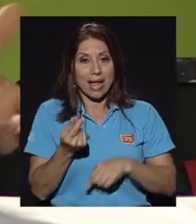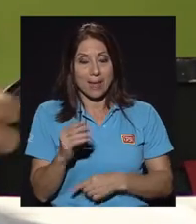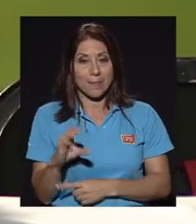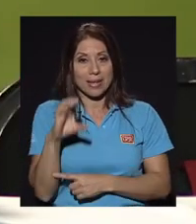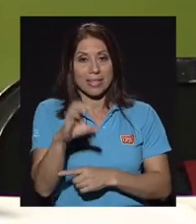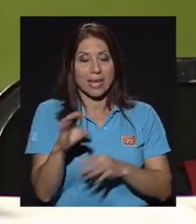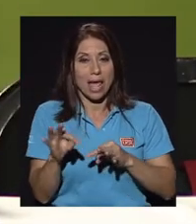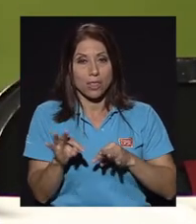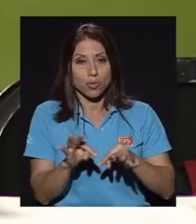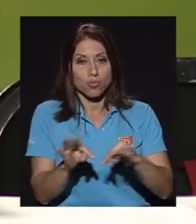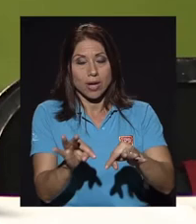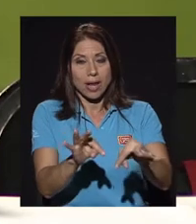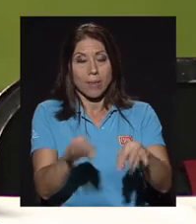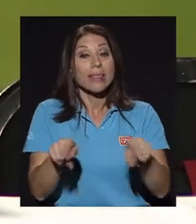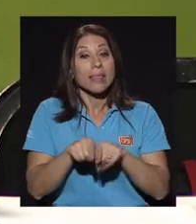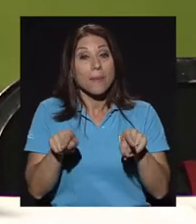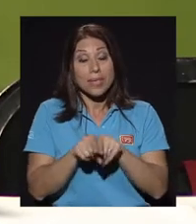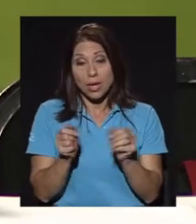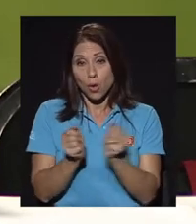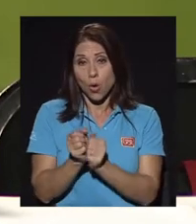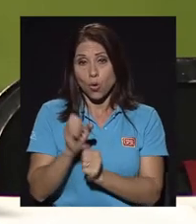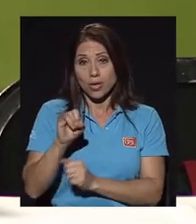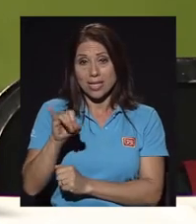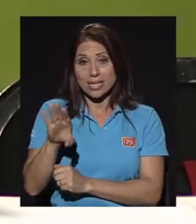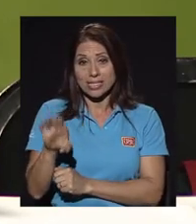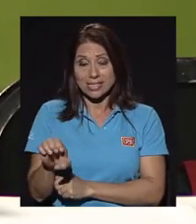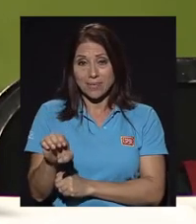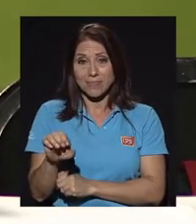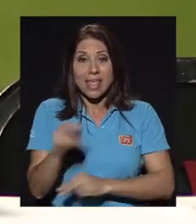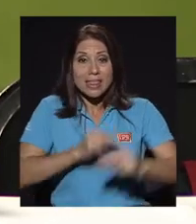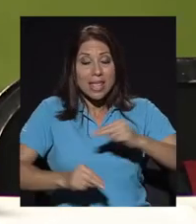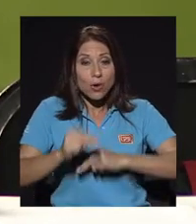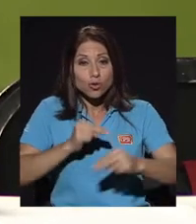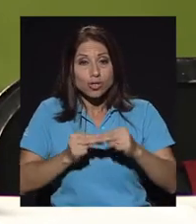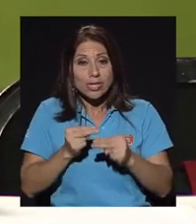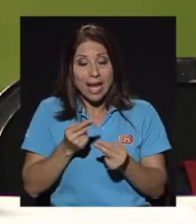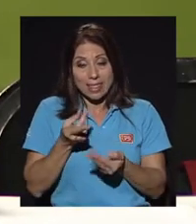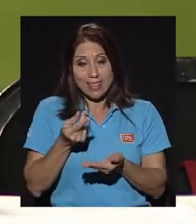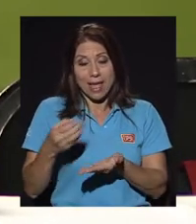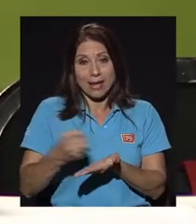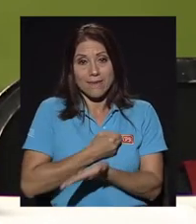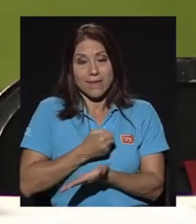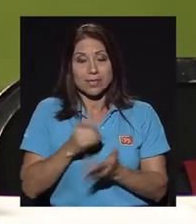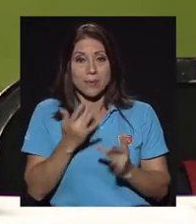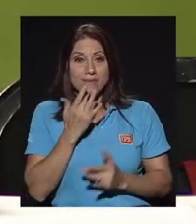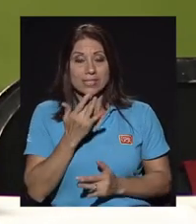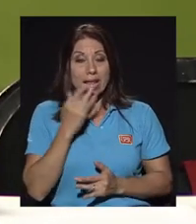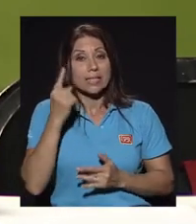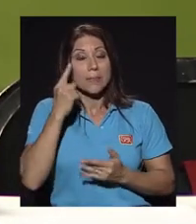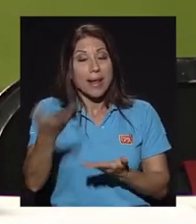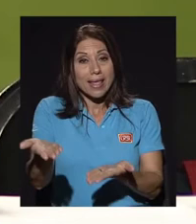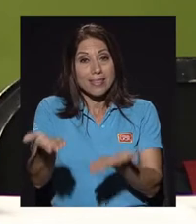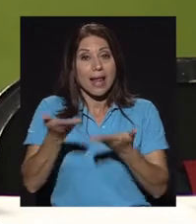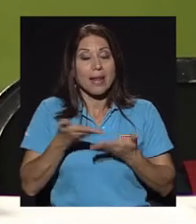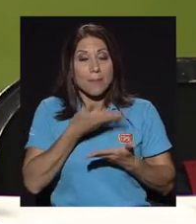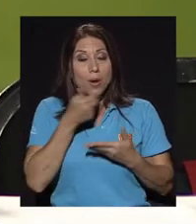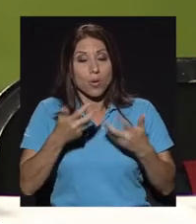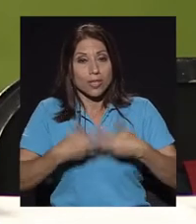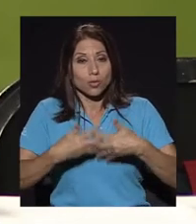con el ICE para que dé tarifas preferenciales para poder traer industrias, porque si no conseguimos un mejor